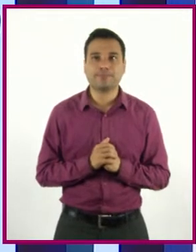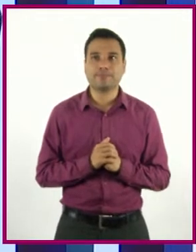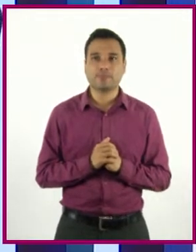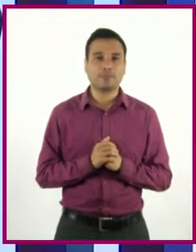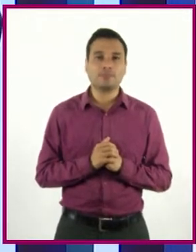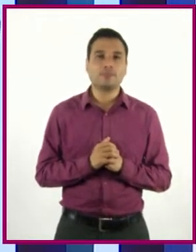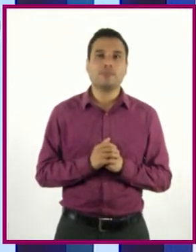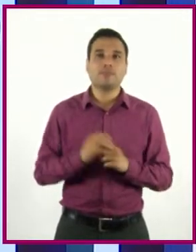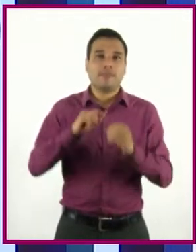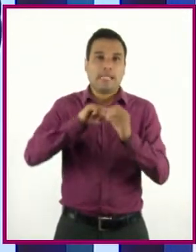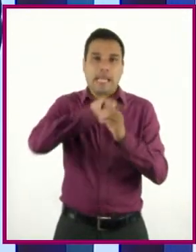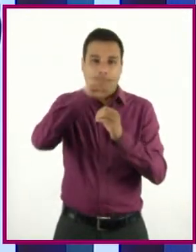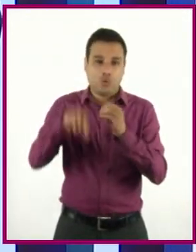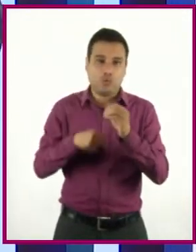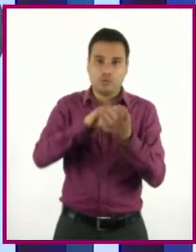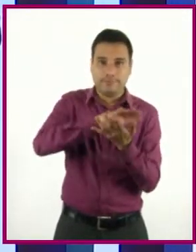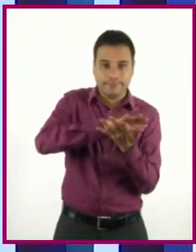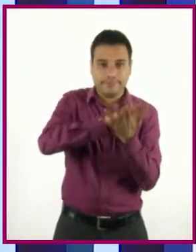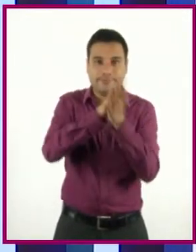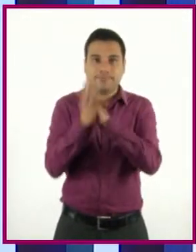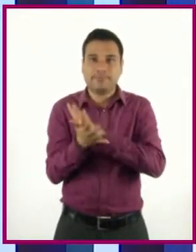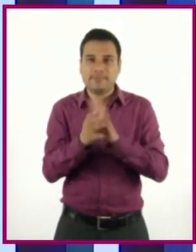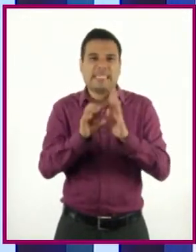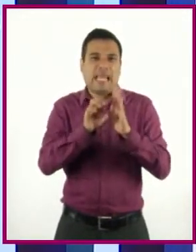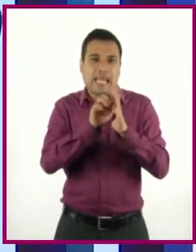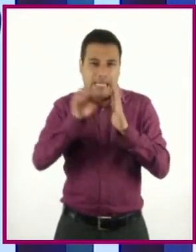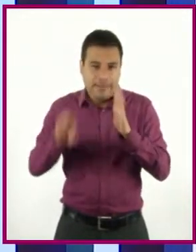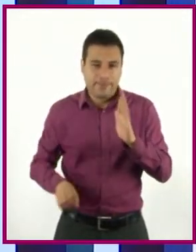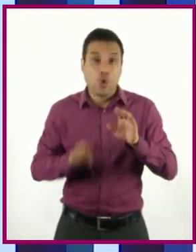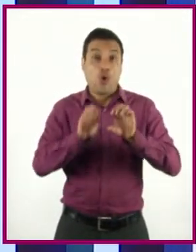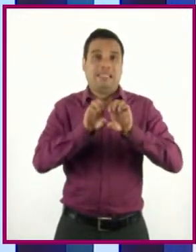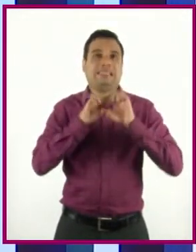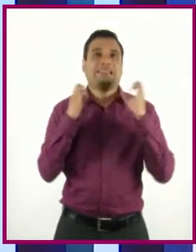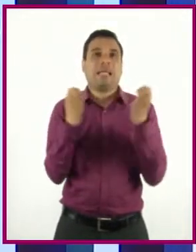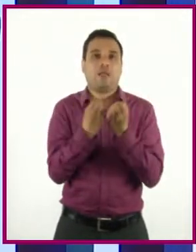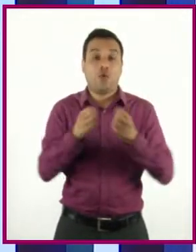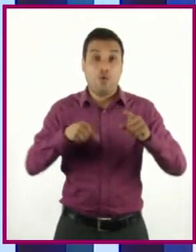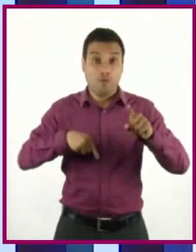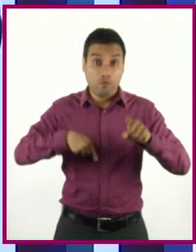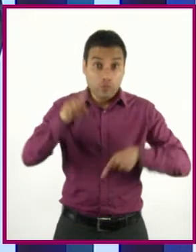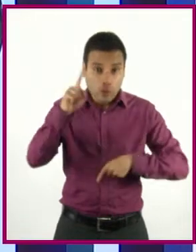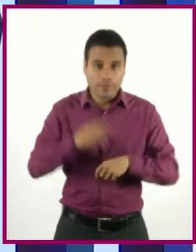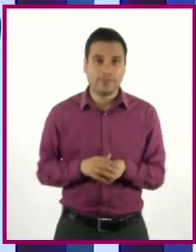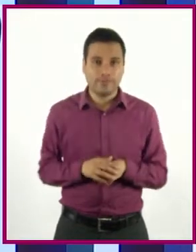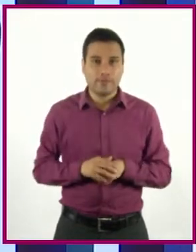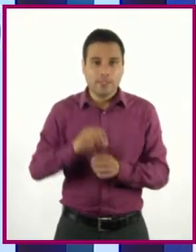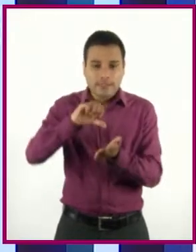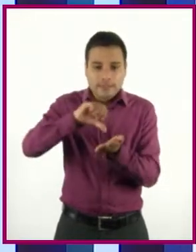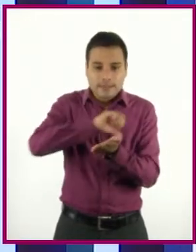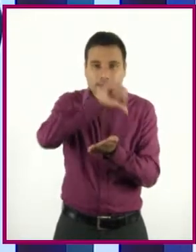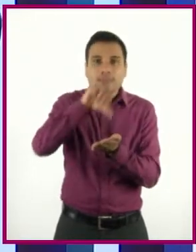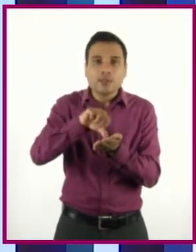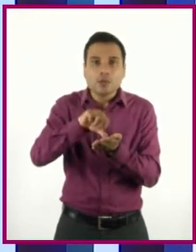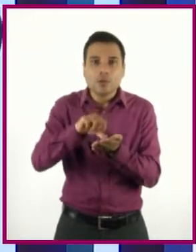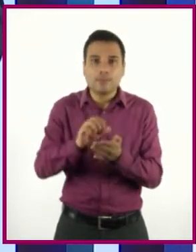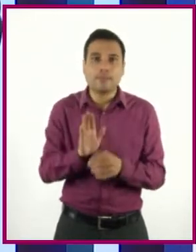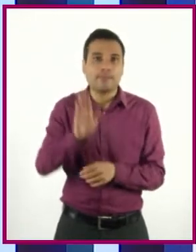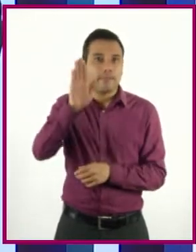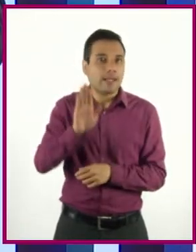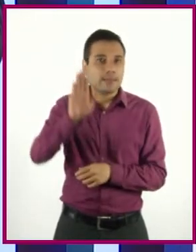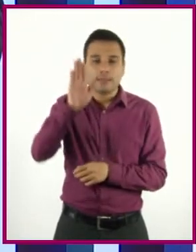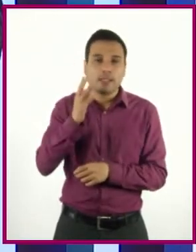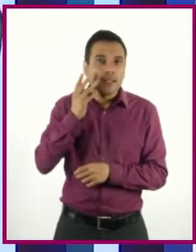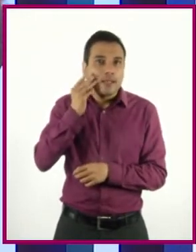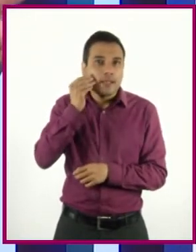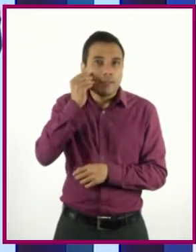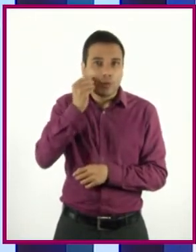un átomo fuera del tamaño de un estadio de fútbol, su núcleo sería equivalente a un limón en el centro de la